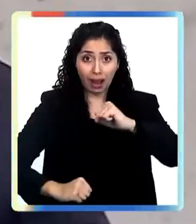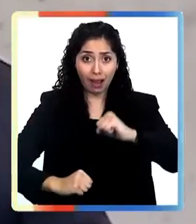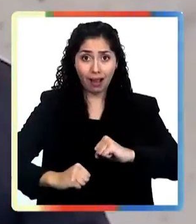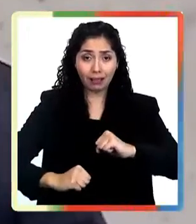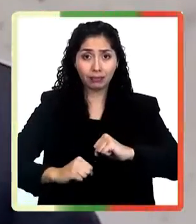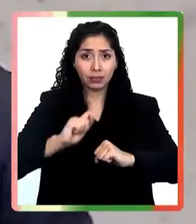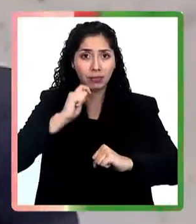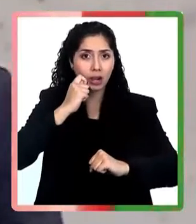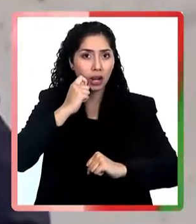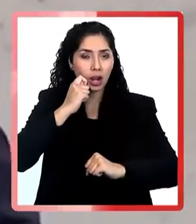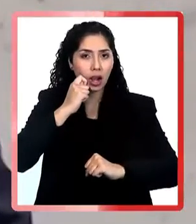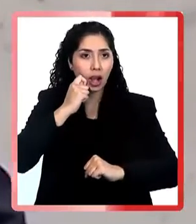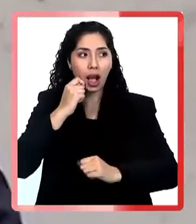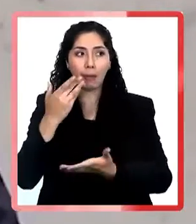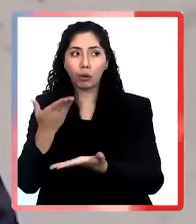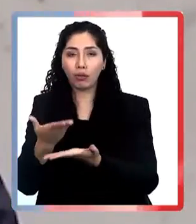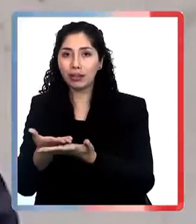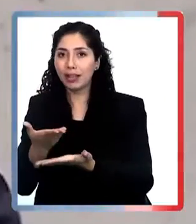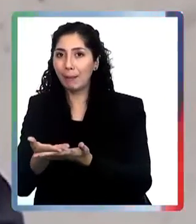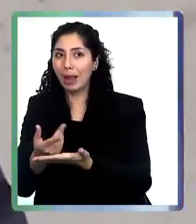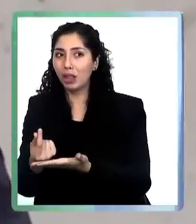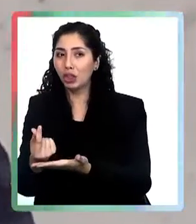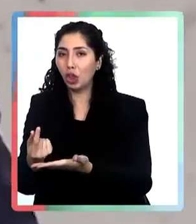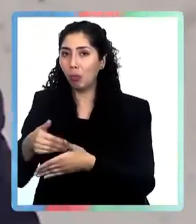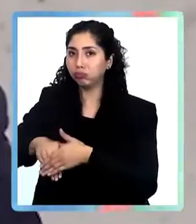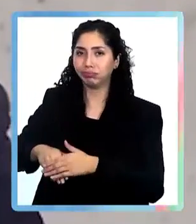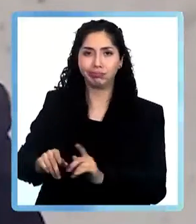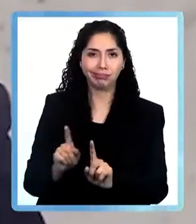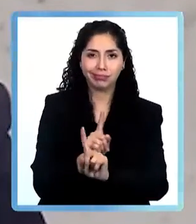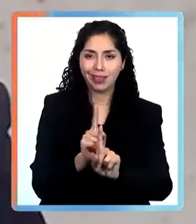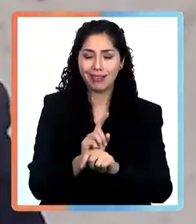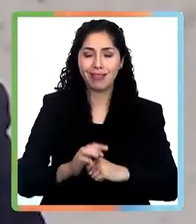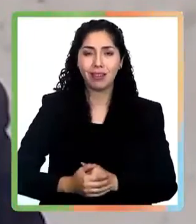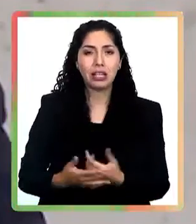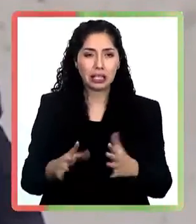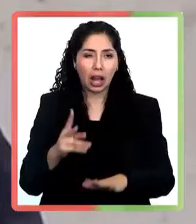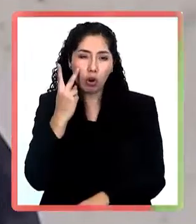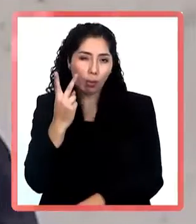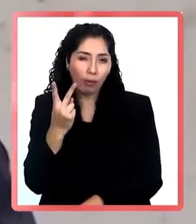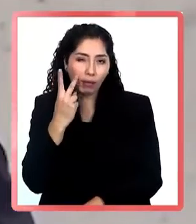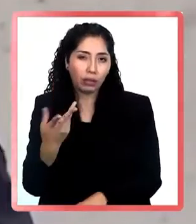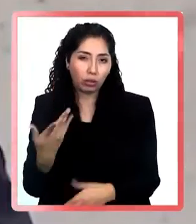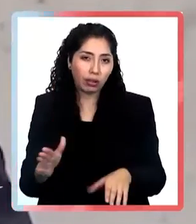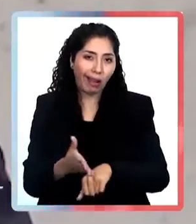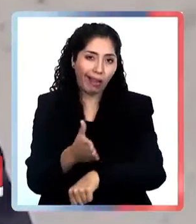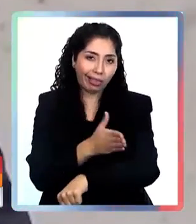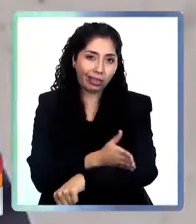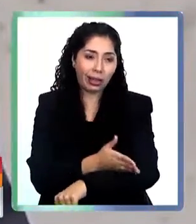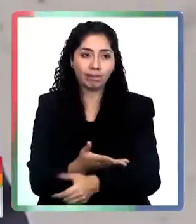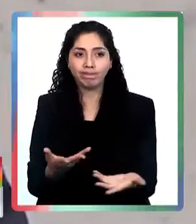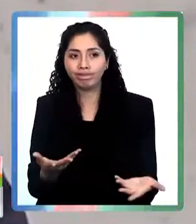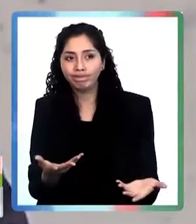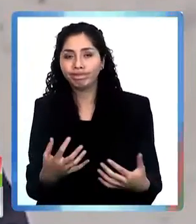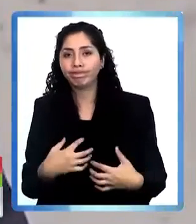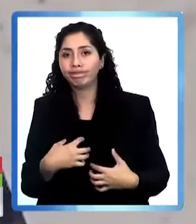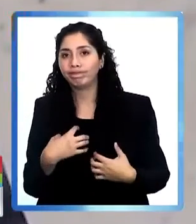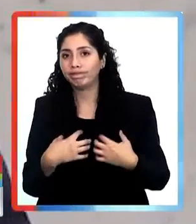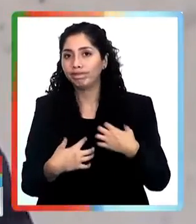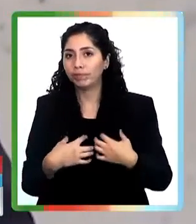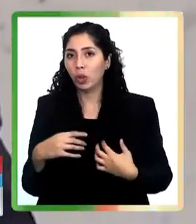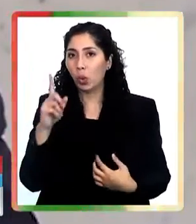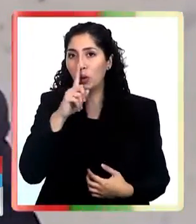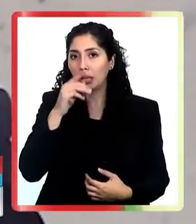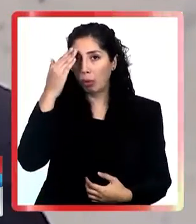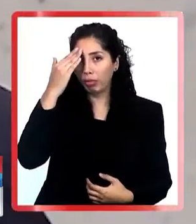ser fuente de aprovechamiento a costa de los consumidores como hemos visto de manera indignante en los